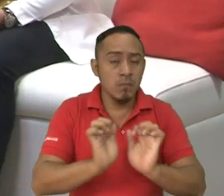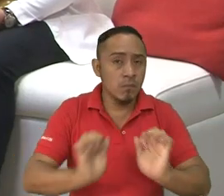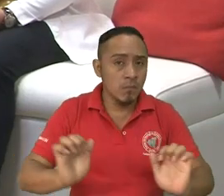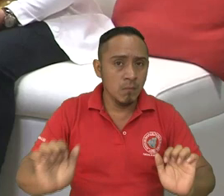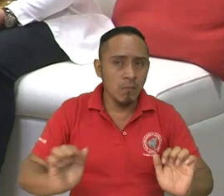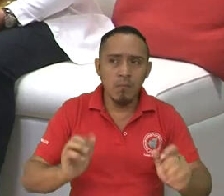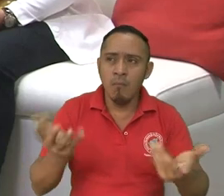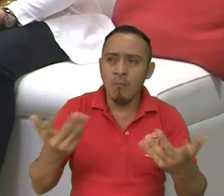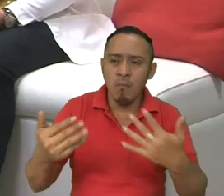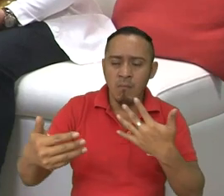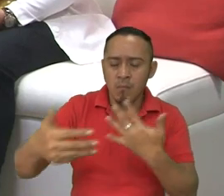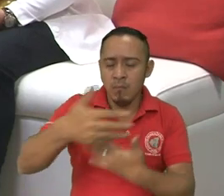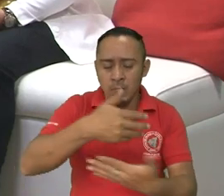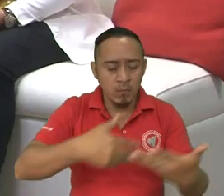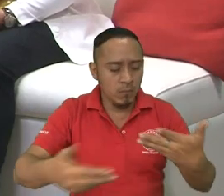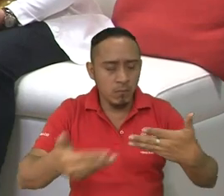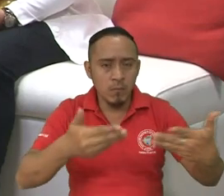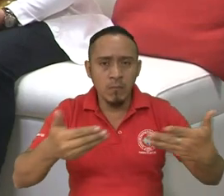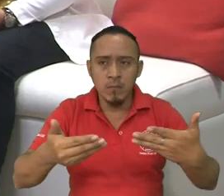¿Cómo me lo puede relacionar usted